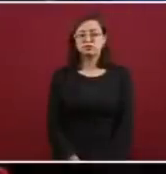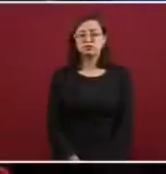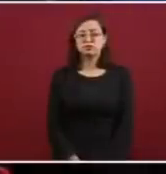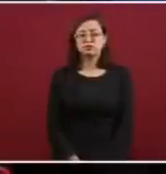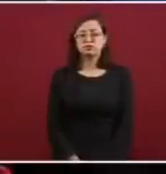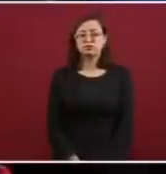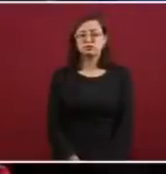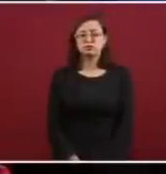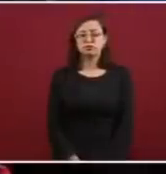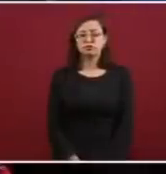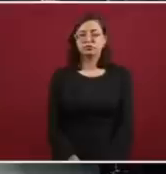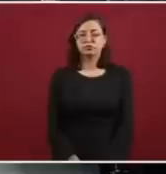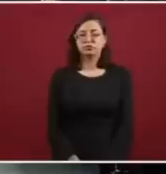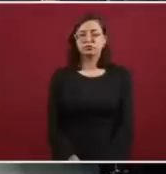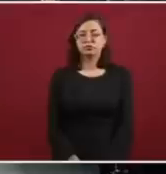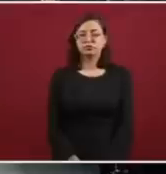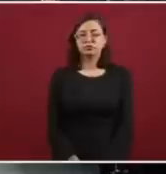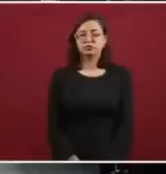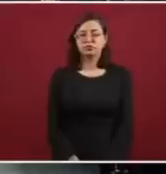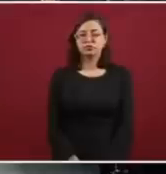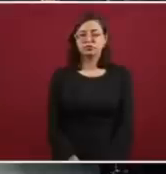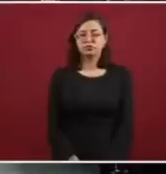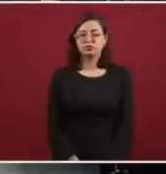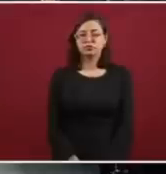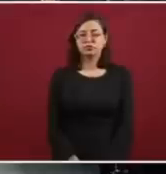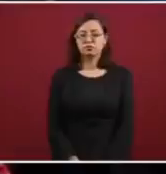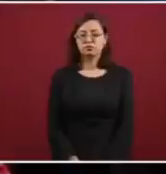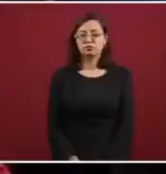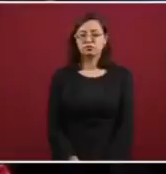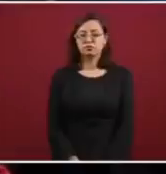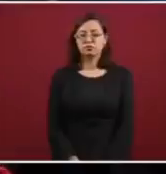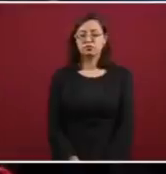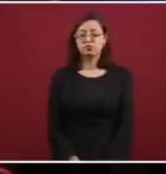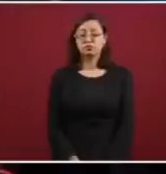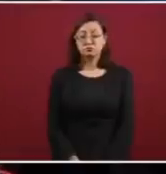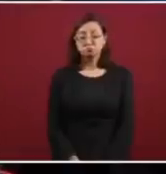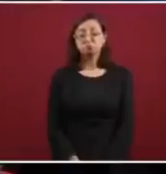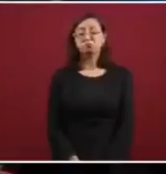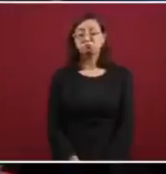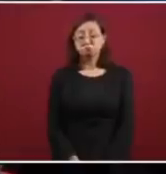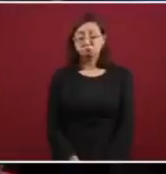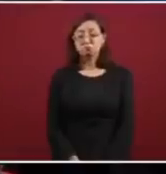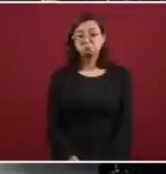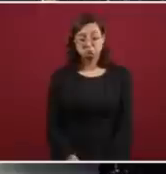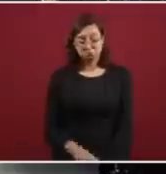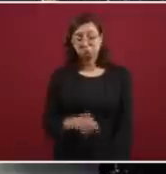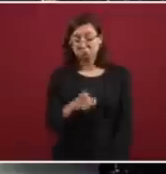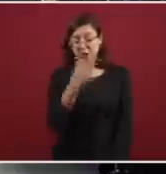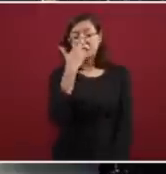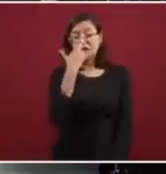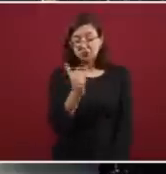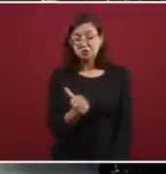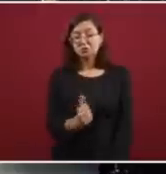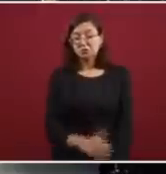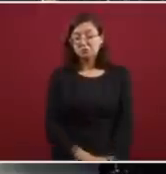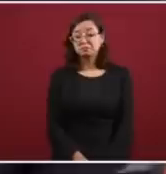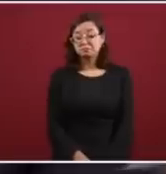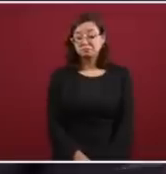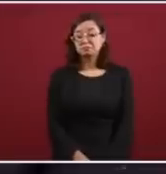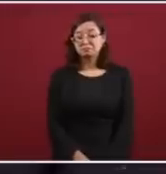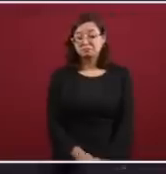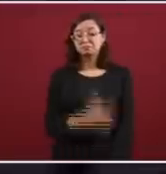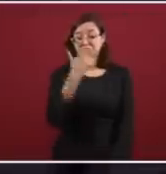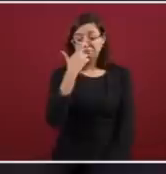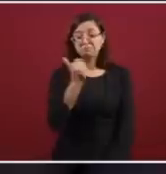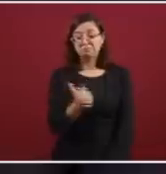usar el término, ninis? ¿Cómo es posible? Hay que atender ese punto. Sí, hay que atenderlo, y tienes razón. Tienes